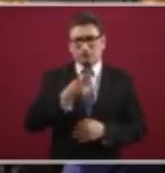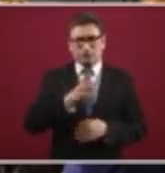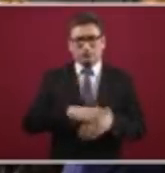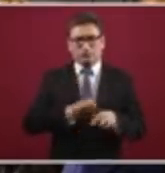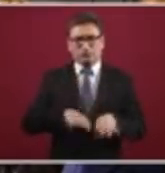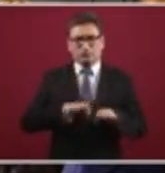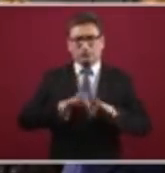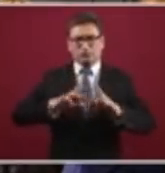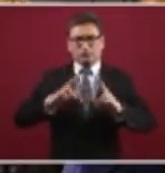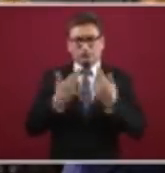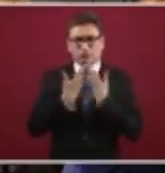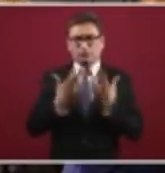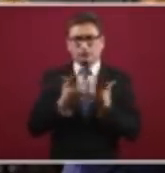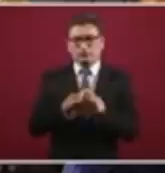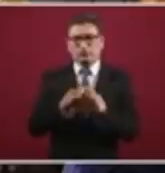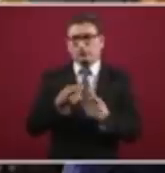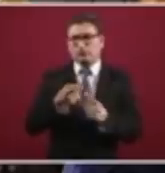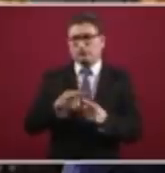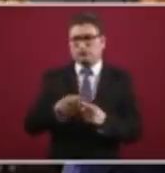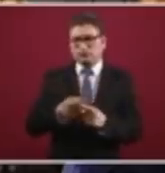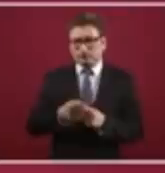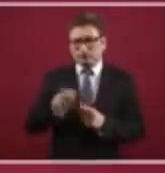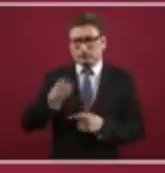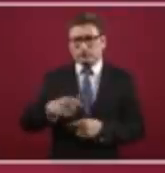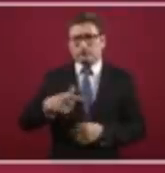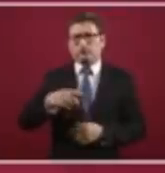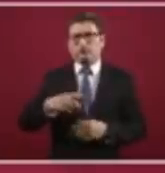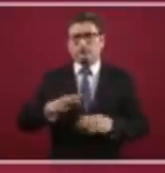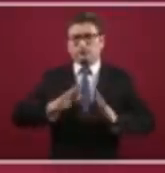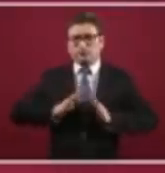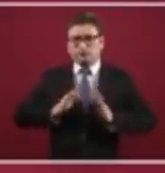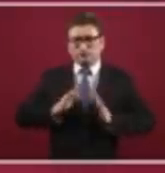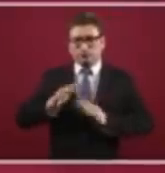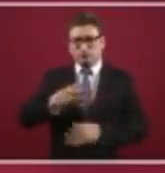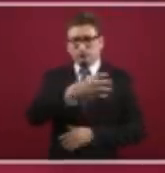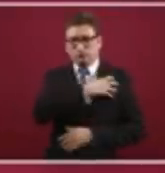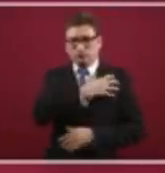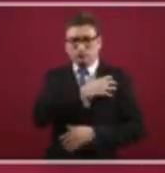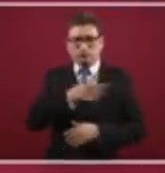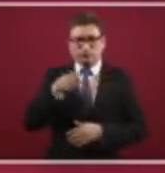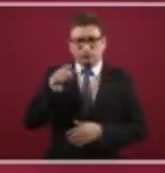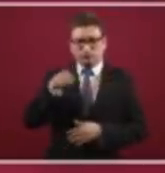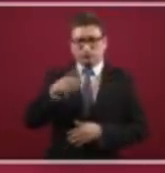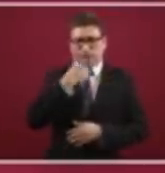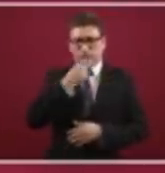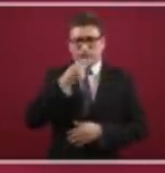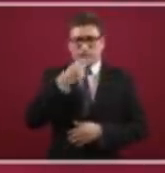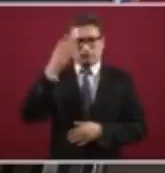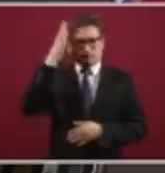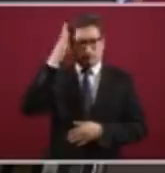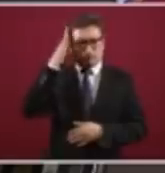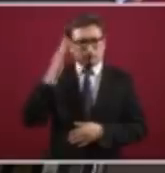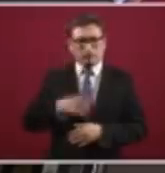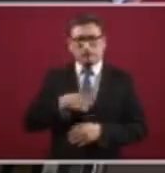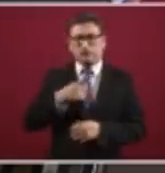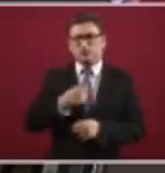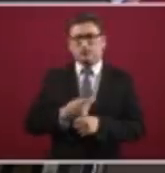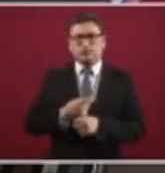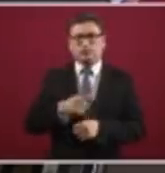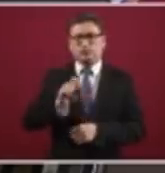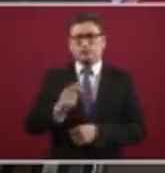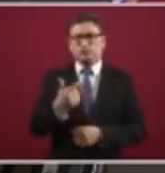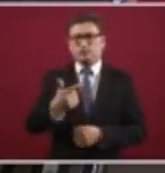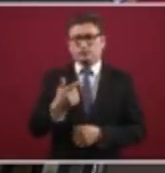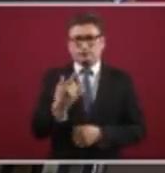las reuniones celebradas con el general secreto nacional y su estado mayor la primera el 27 de junio de